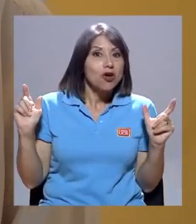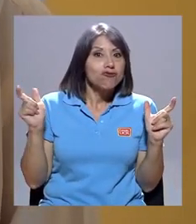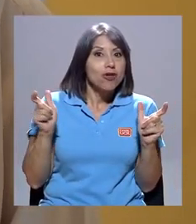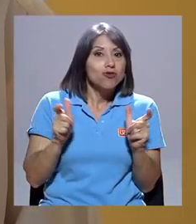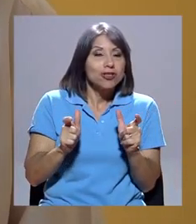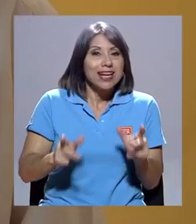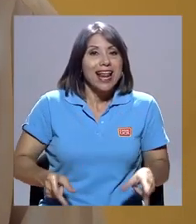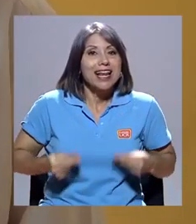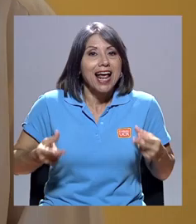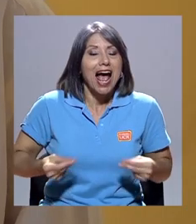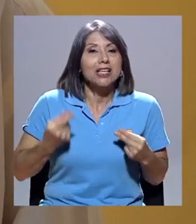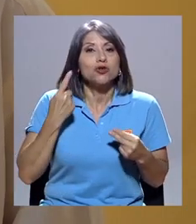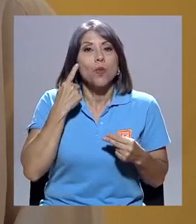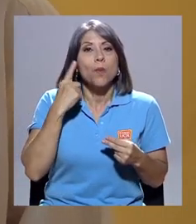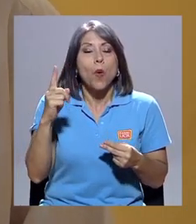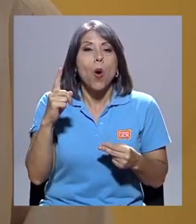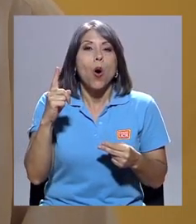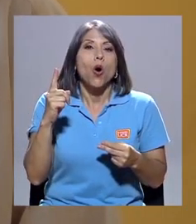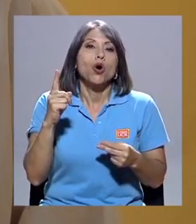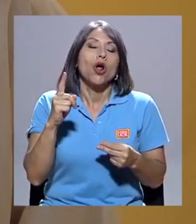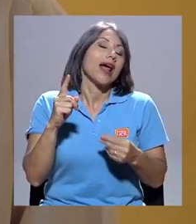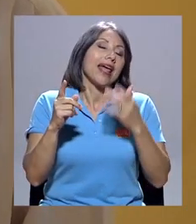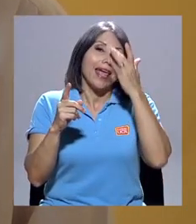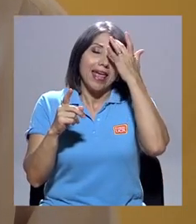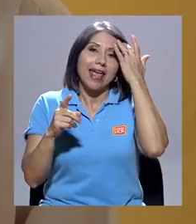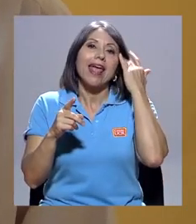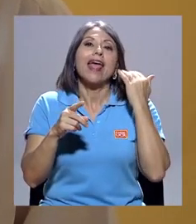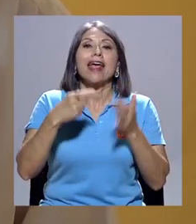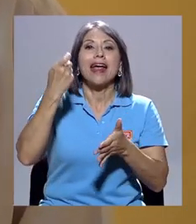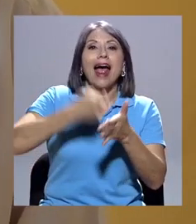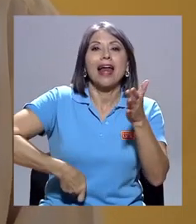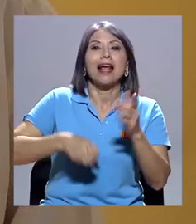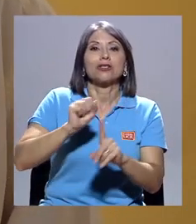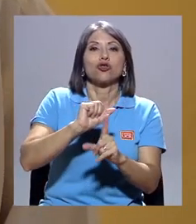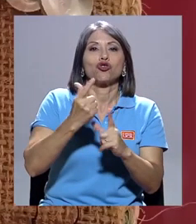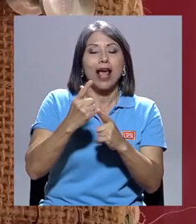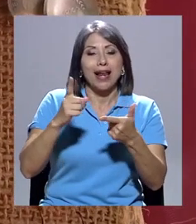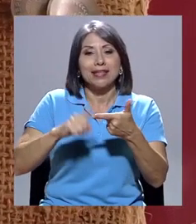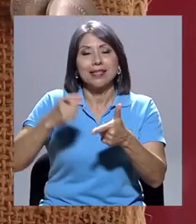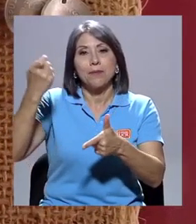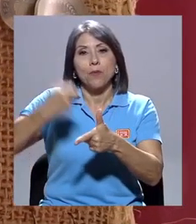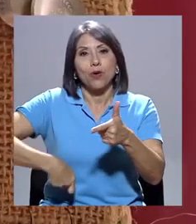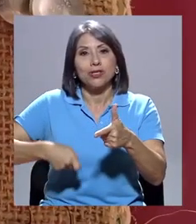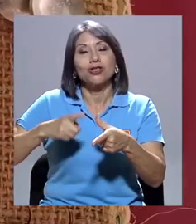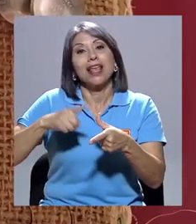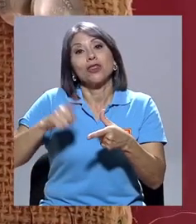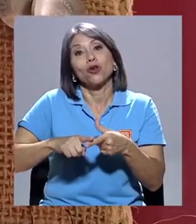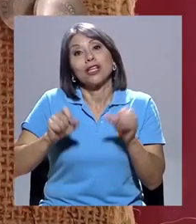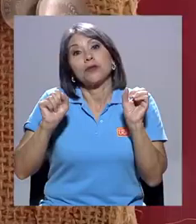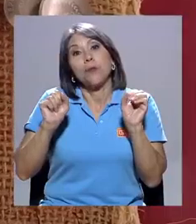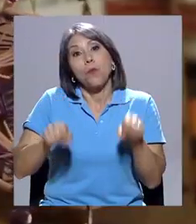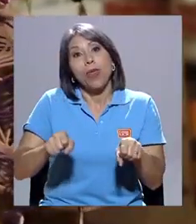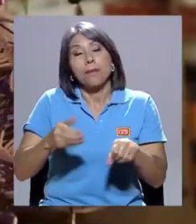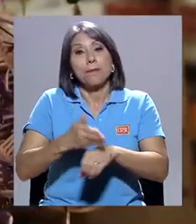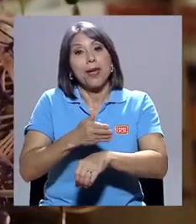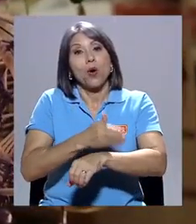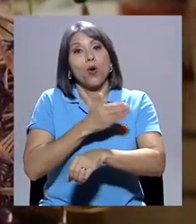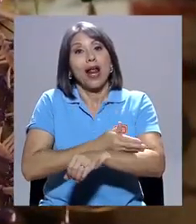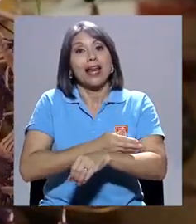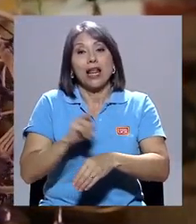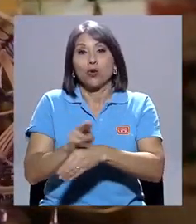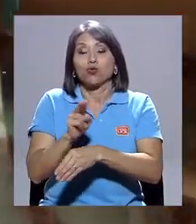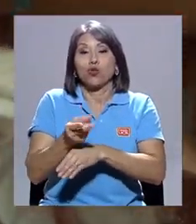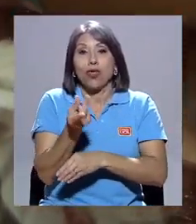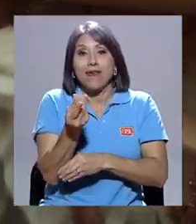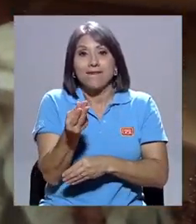hacia cargas sociales, algunos impuestos, y lo que creo yo que eso generaría es una mejora en el flujo de efectivo de las empresas. El proyecto